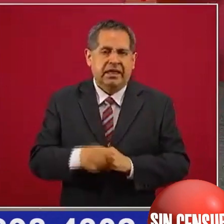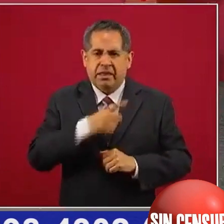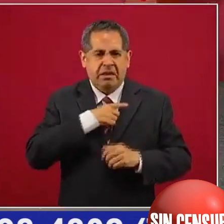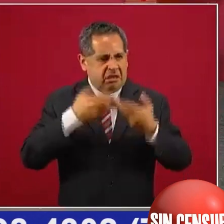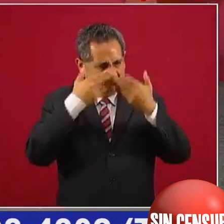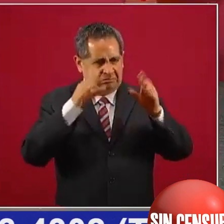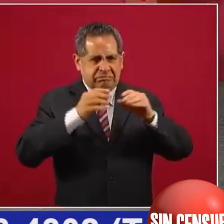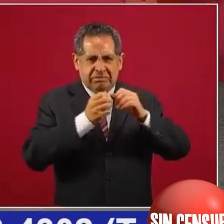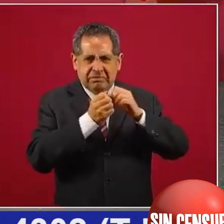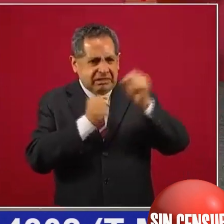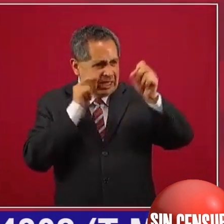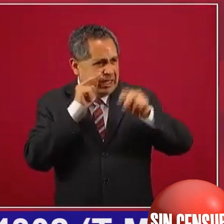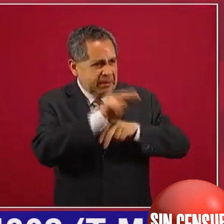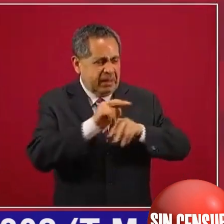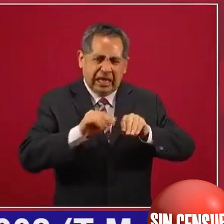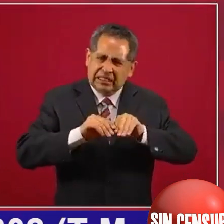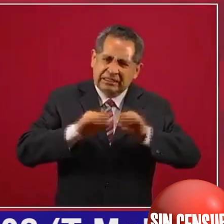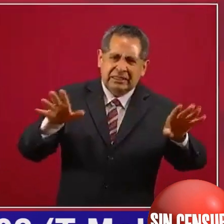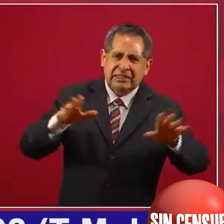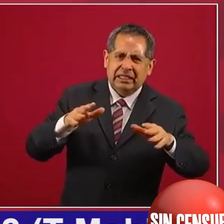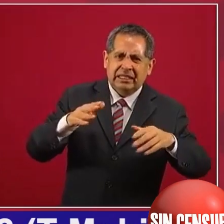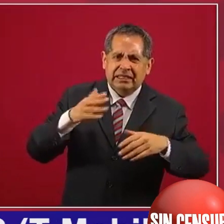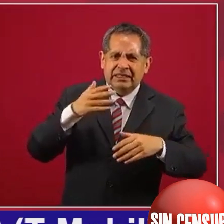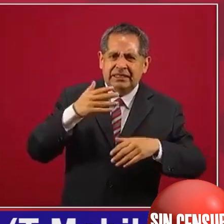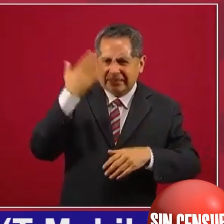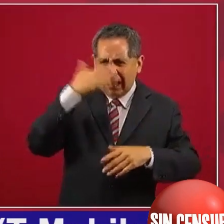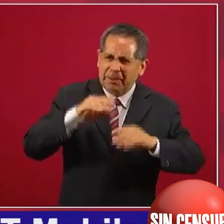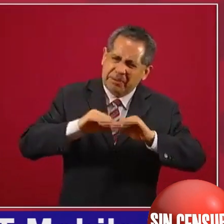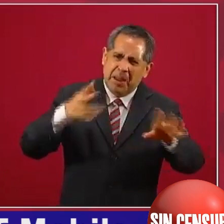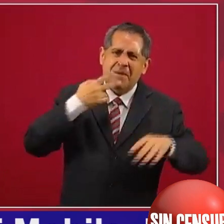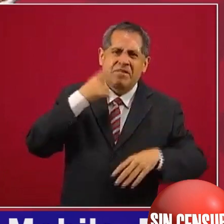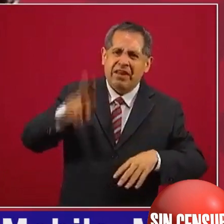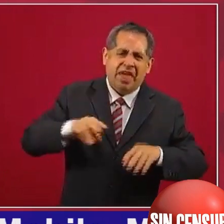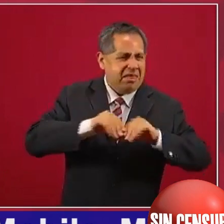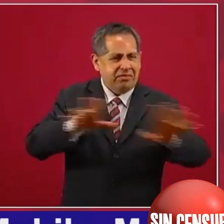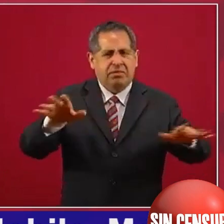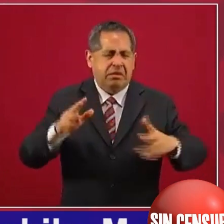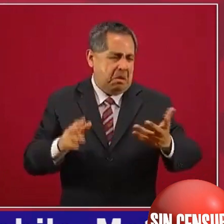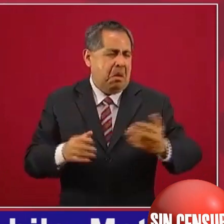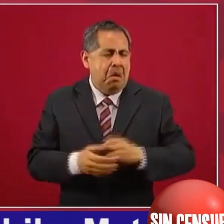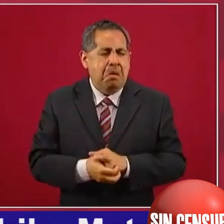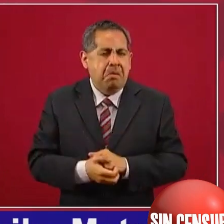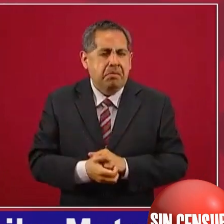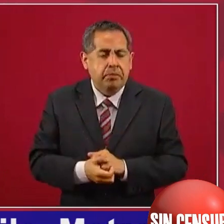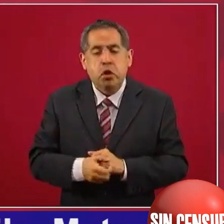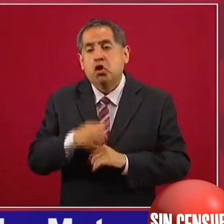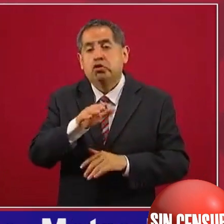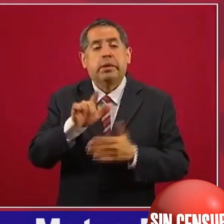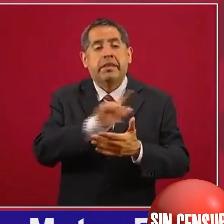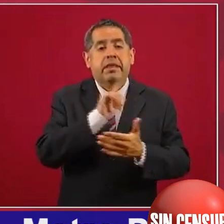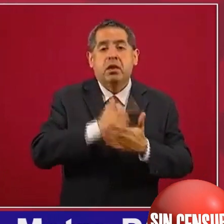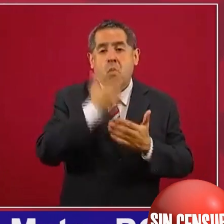todo por completo. En el caso del combate a la delincuencia,